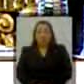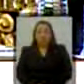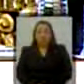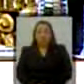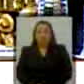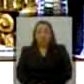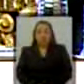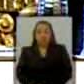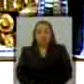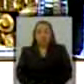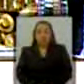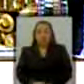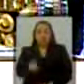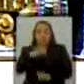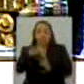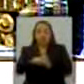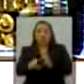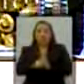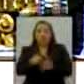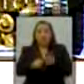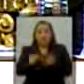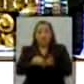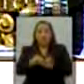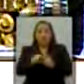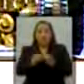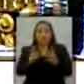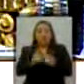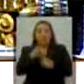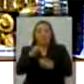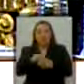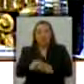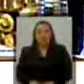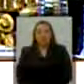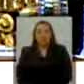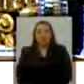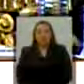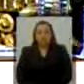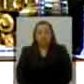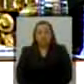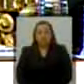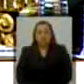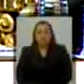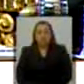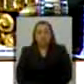algún proyecto de ley en algún momento en que logramos a través de la Asociación de Bancos apoyarla.